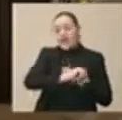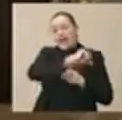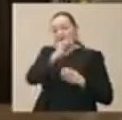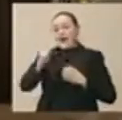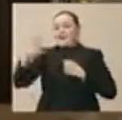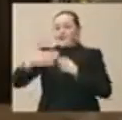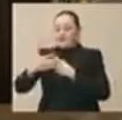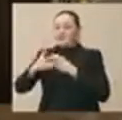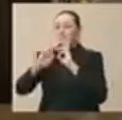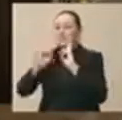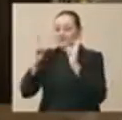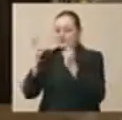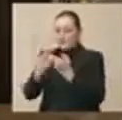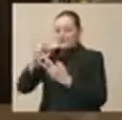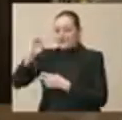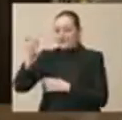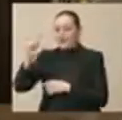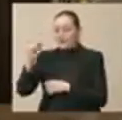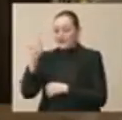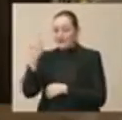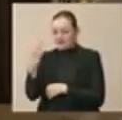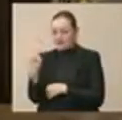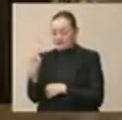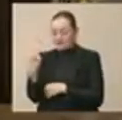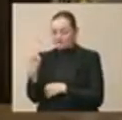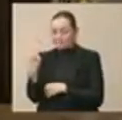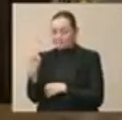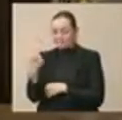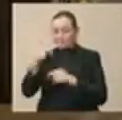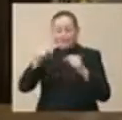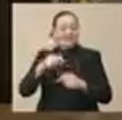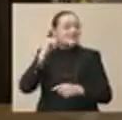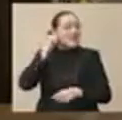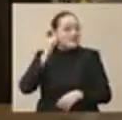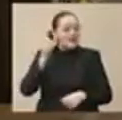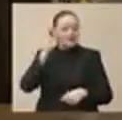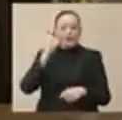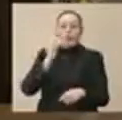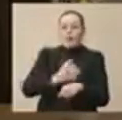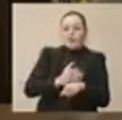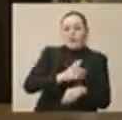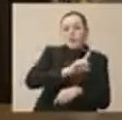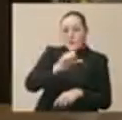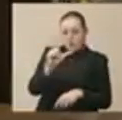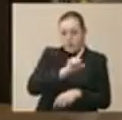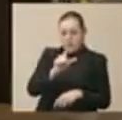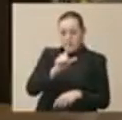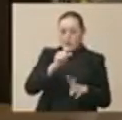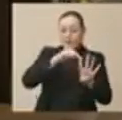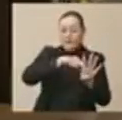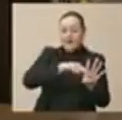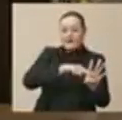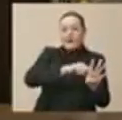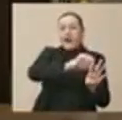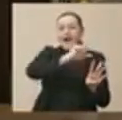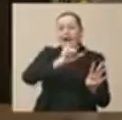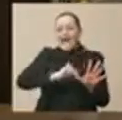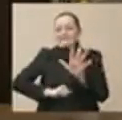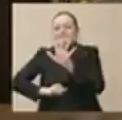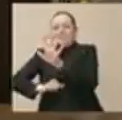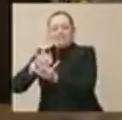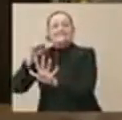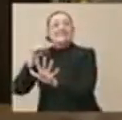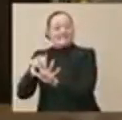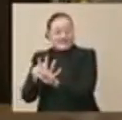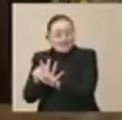siguiente sesión que habrá de celebrarse el próximo 21 de enero la paz comondú y loreto pasarán del nivel 4